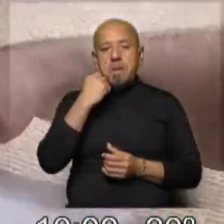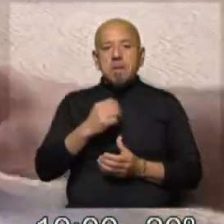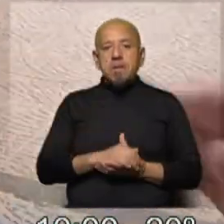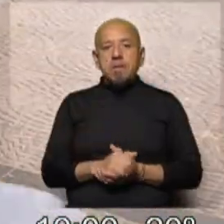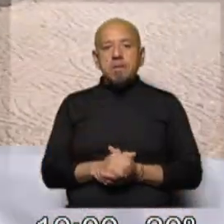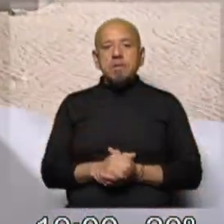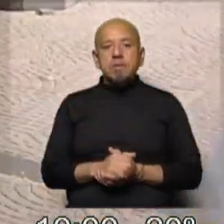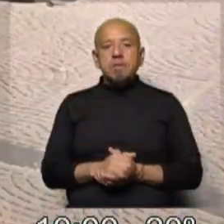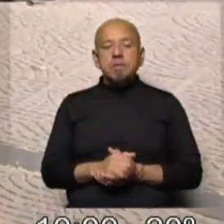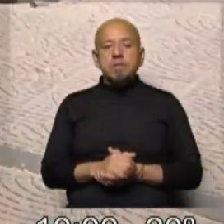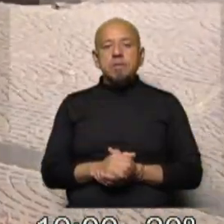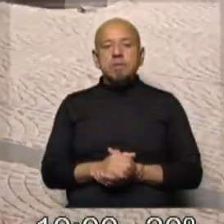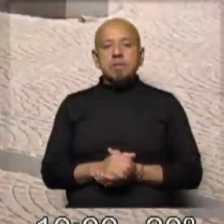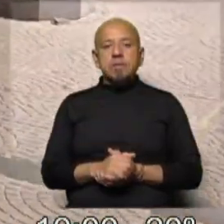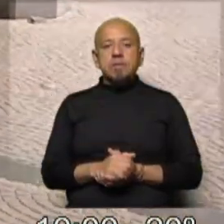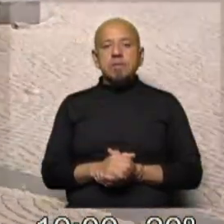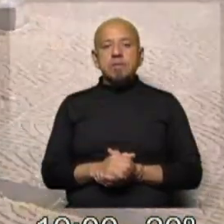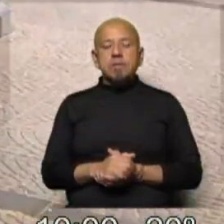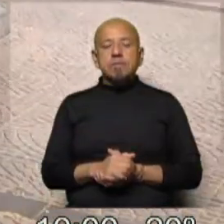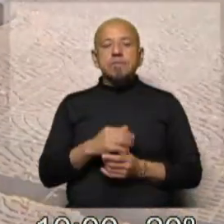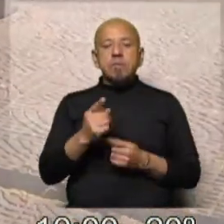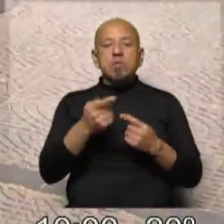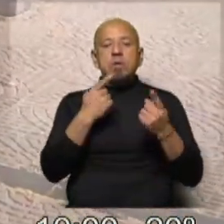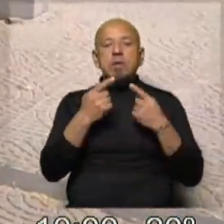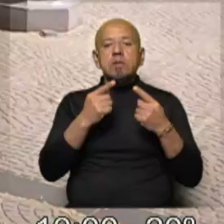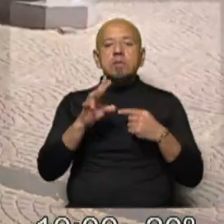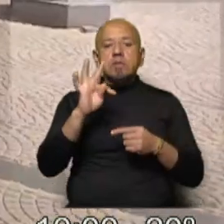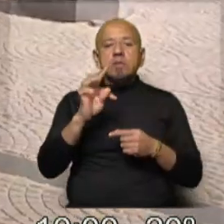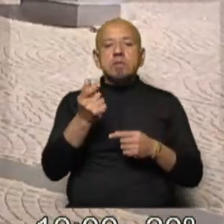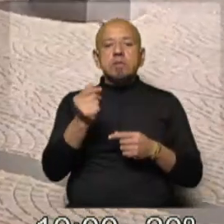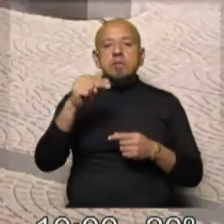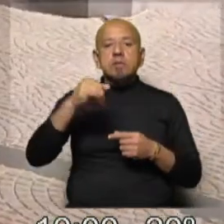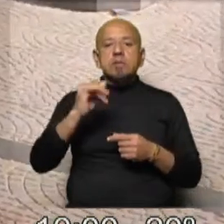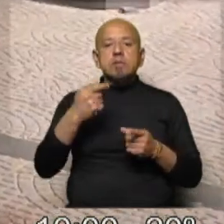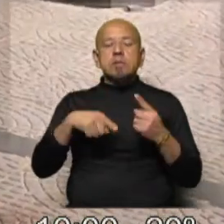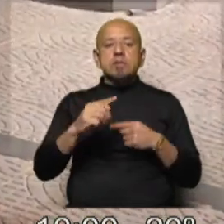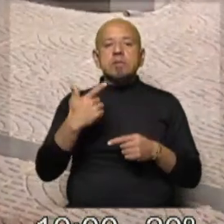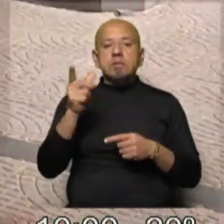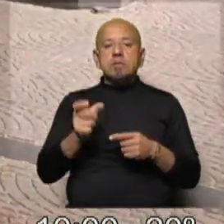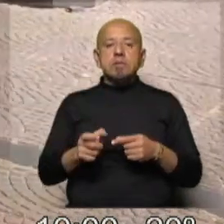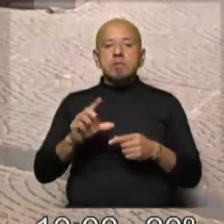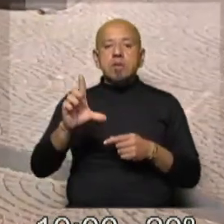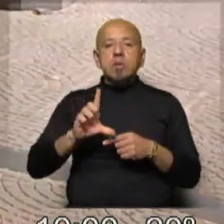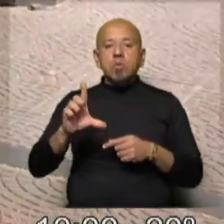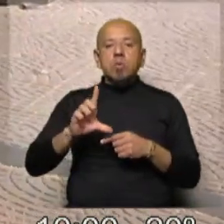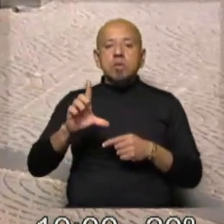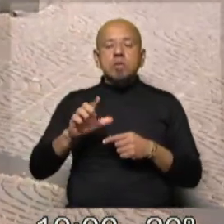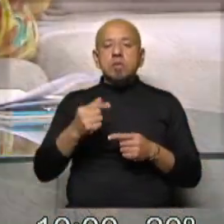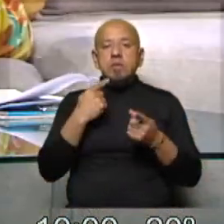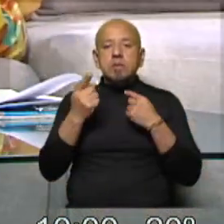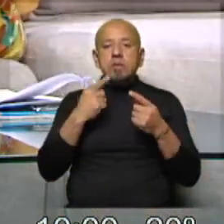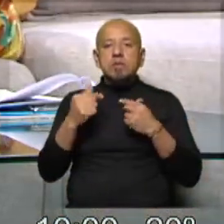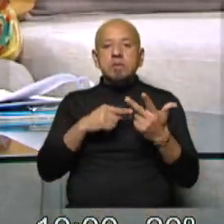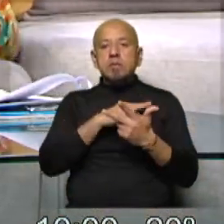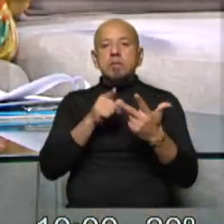acuerda. Por sí, el diálogo entiendo. Con Victoria, estuvo conversando. Sí, Victoria fue una de las personas que hablé el lunes, que esas tres personas que había encontrado en